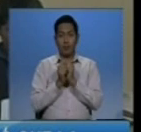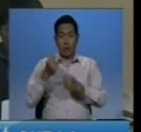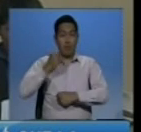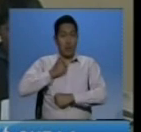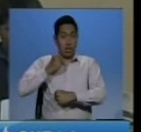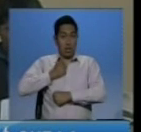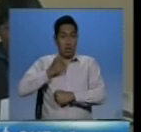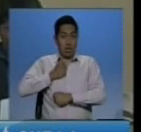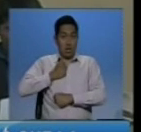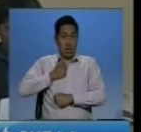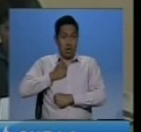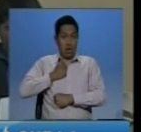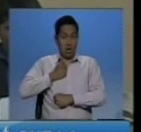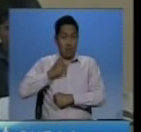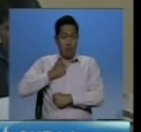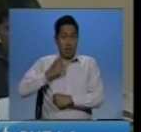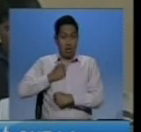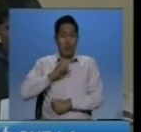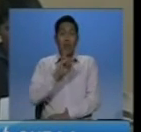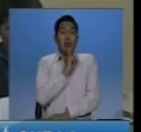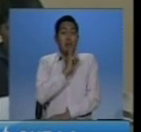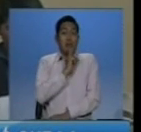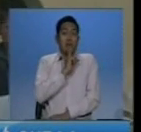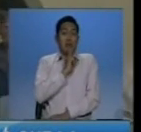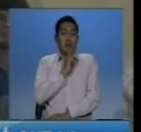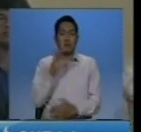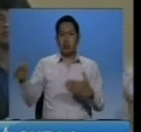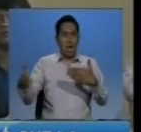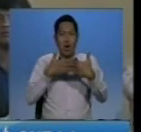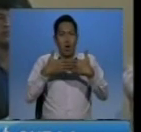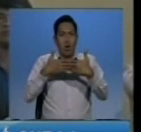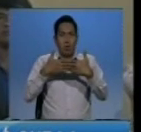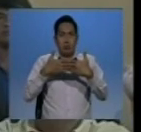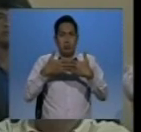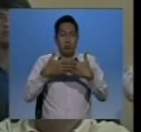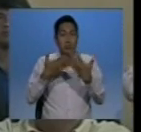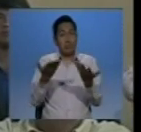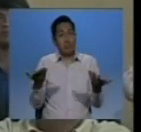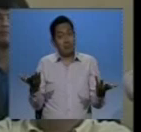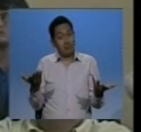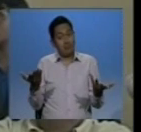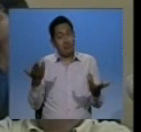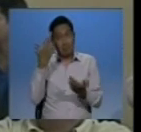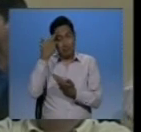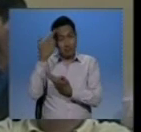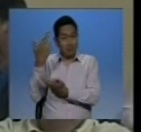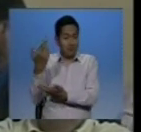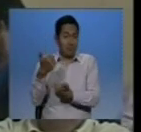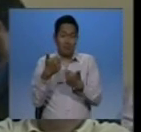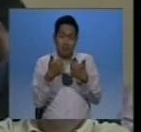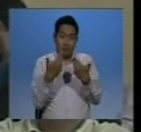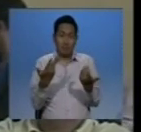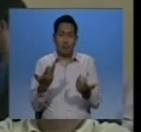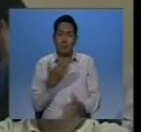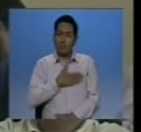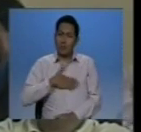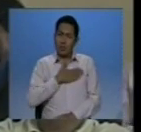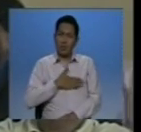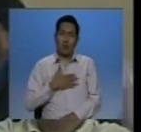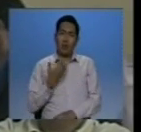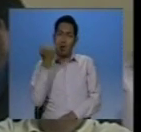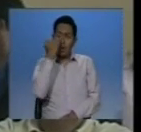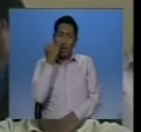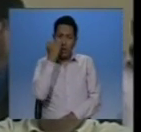militar norteamericana en la Manta de Ecuador. Yo quiero hacer un llamado de verdad a los compañeros dirigentes